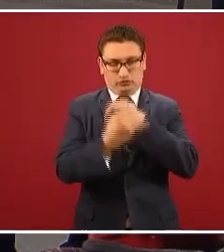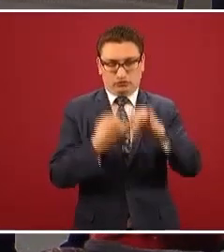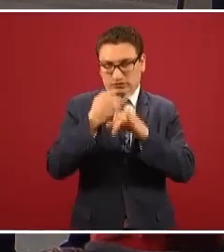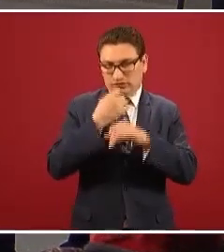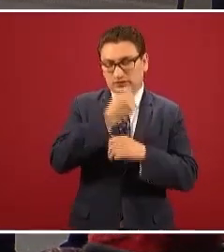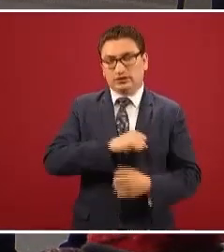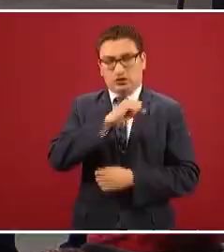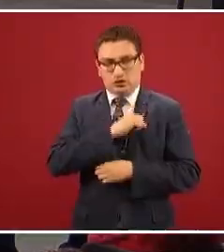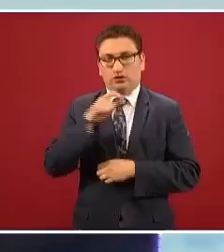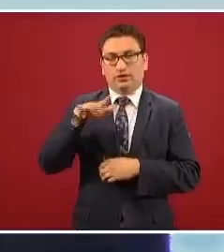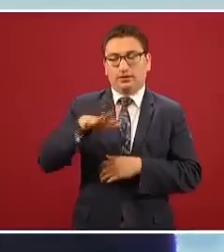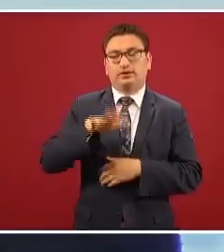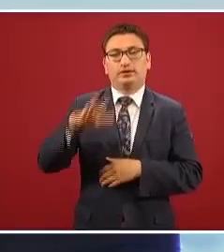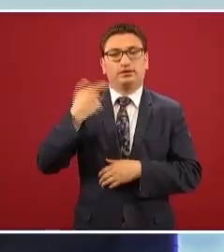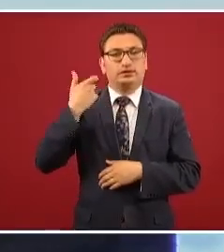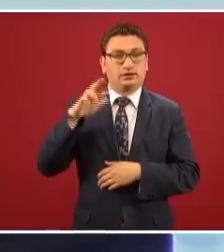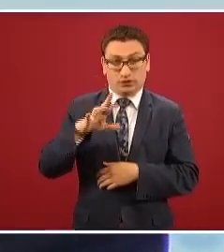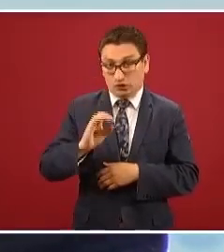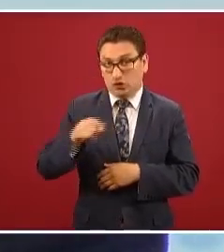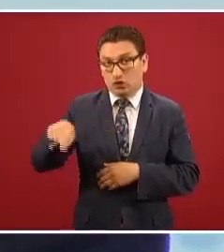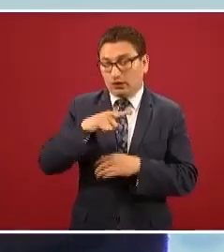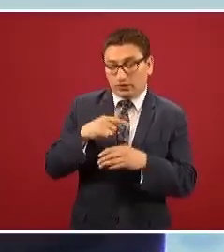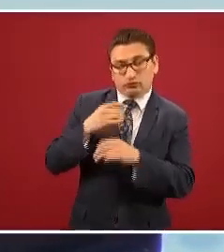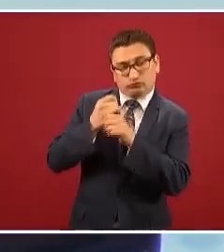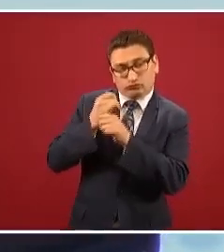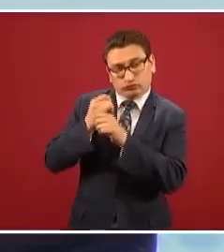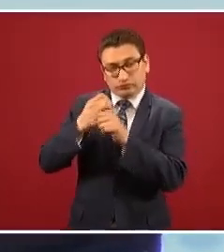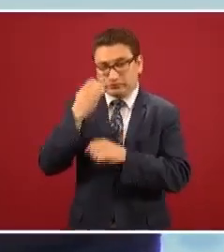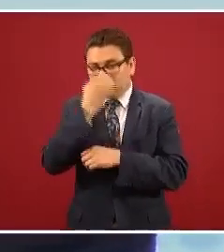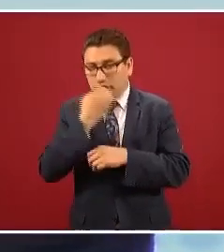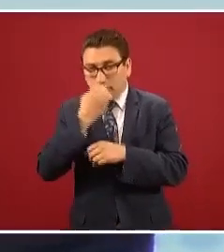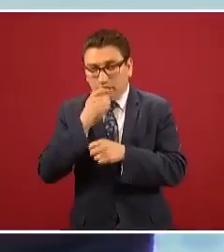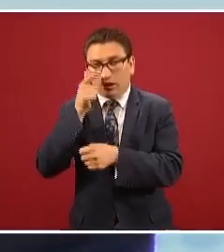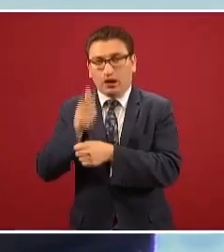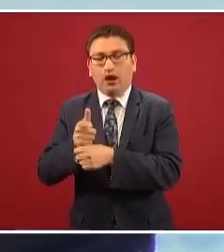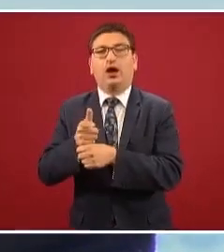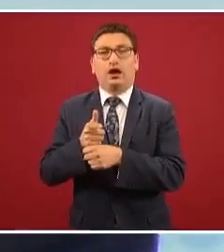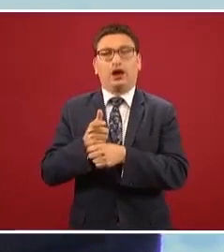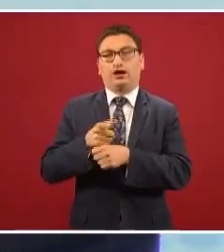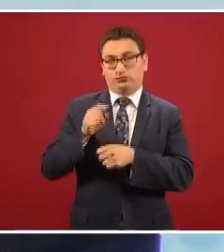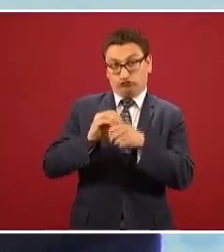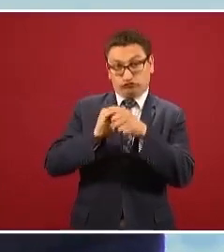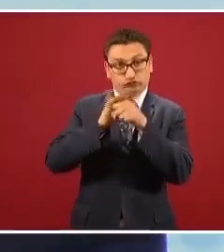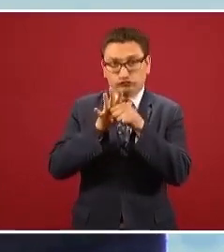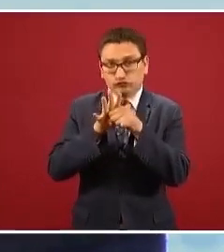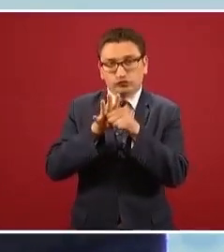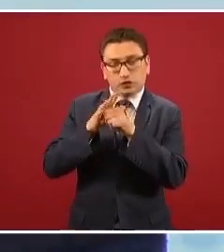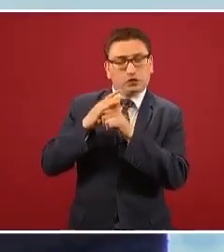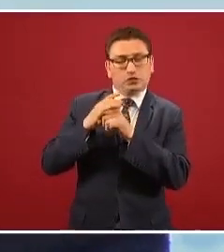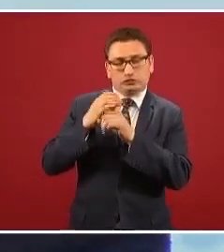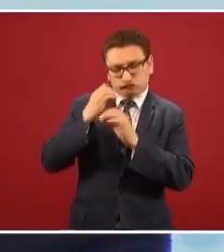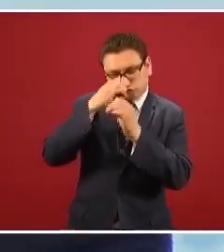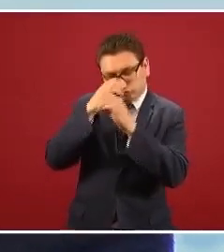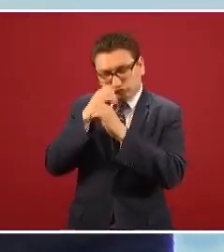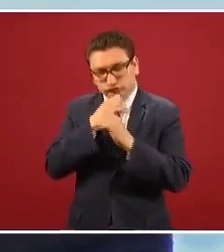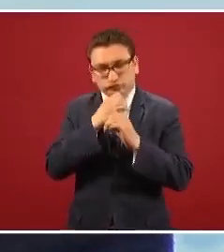Secretaría de Salud del Estado de Quintana Roo estaba investigando. Aquí lo que tenemos es que se descartó por completo coronavirus, se hicieron las pruebas